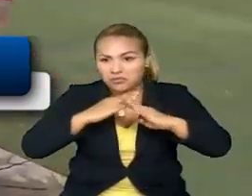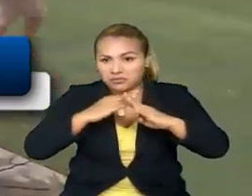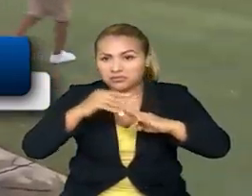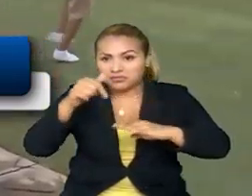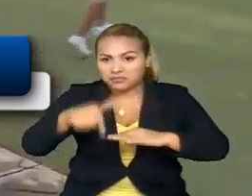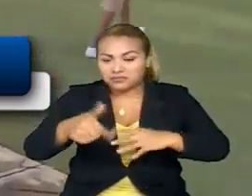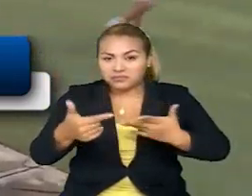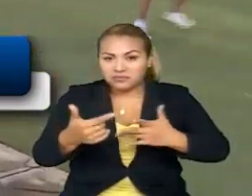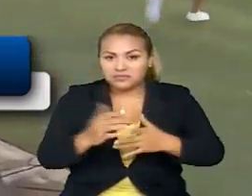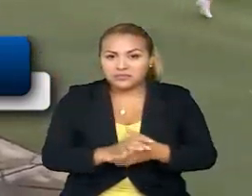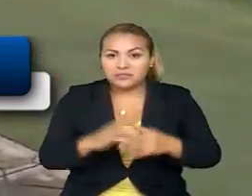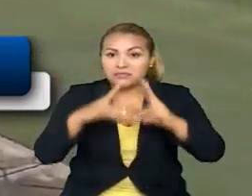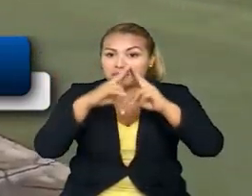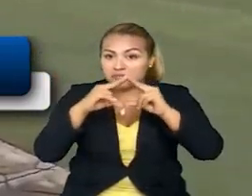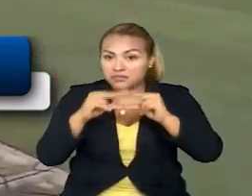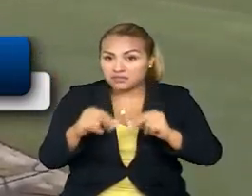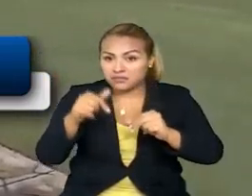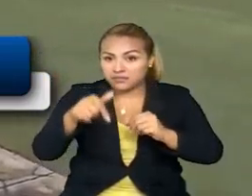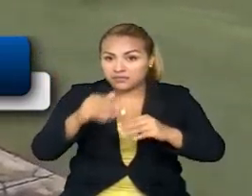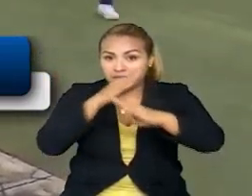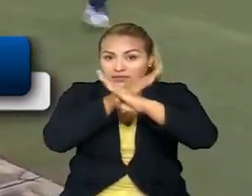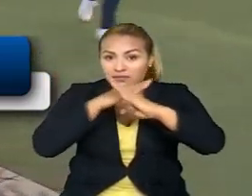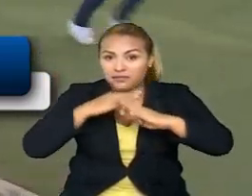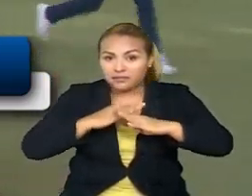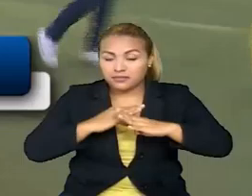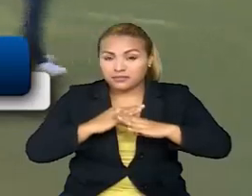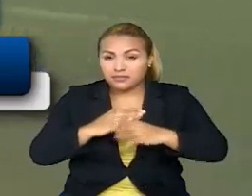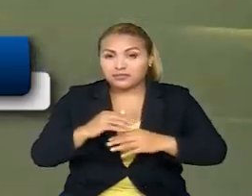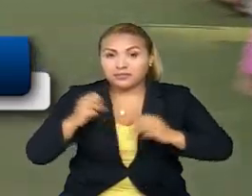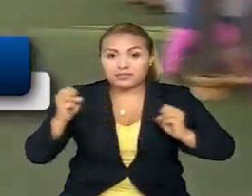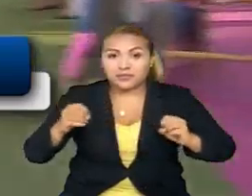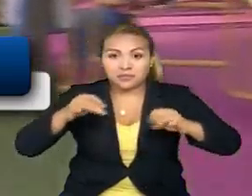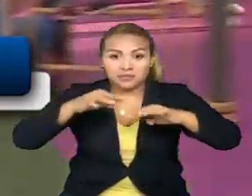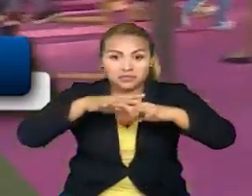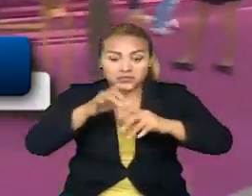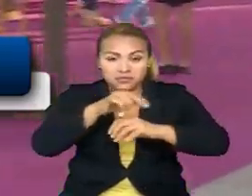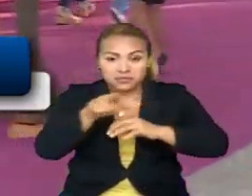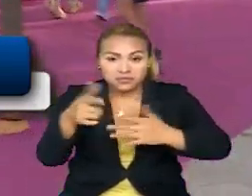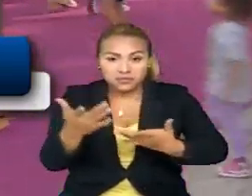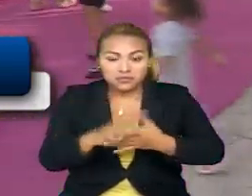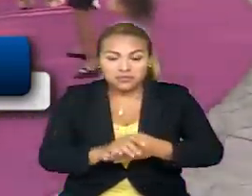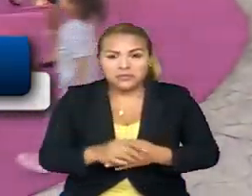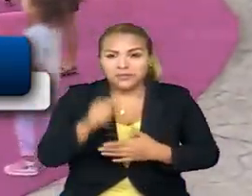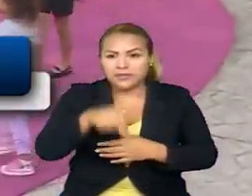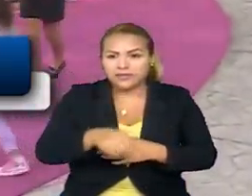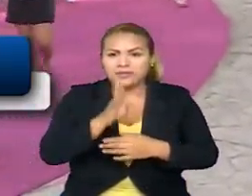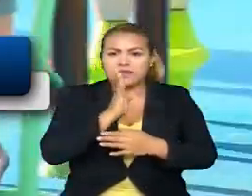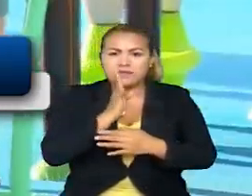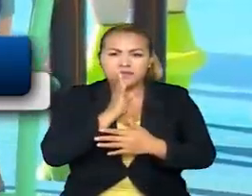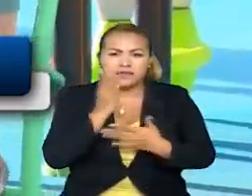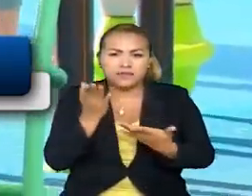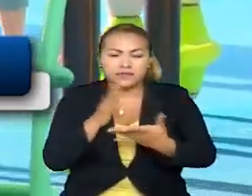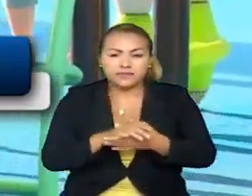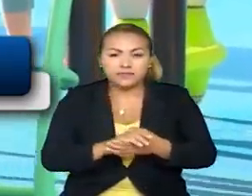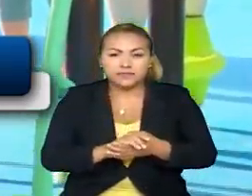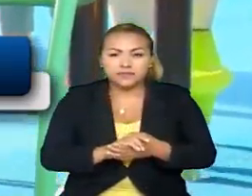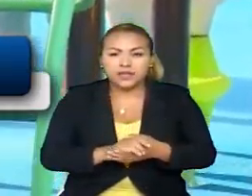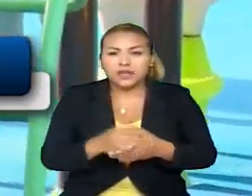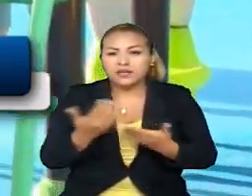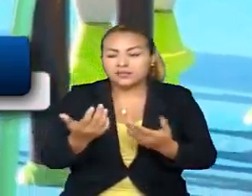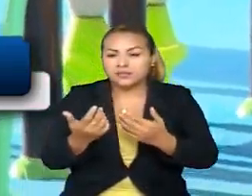en paz y que no es todo que lo que hay en las redes solamente es manipulación ok hablemos ahora doctor ante el consumo de